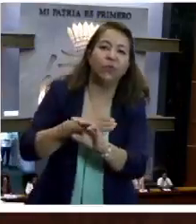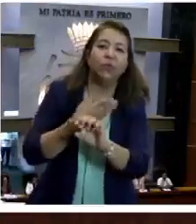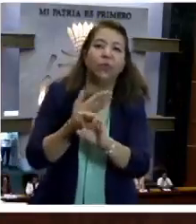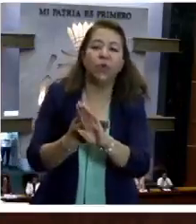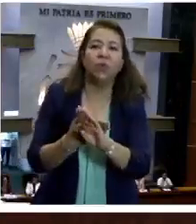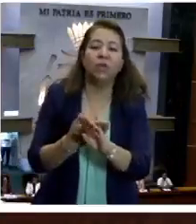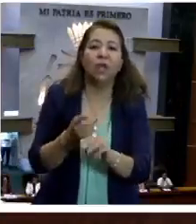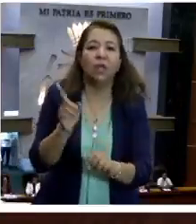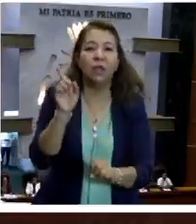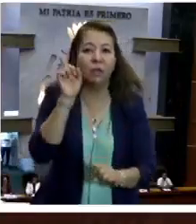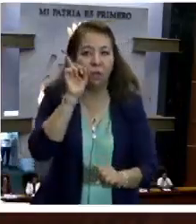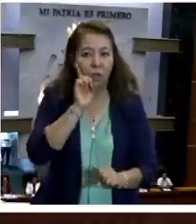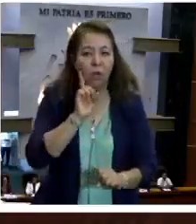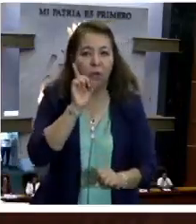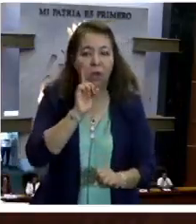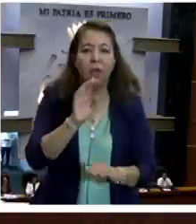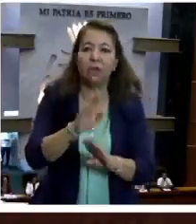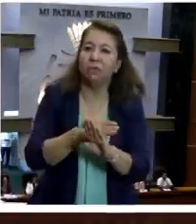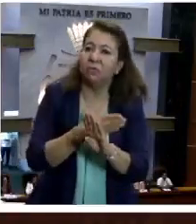las mujeres.